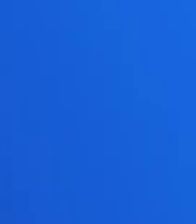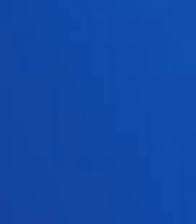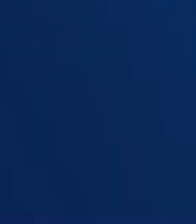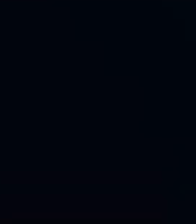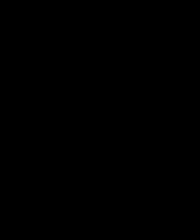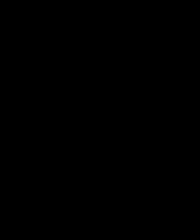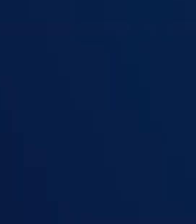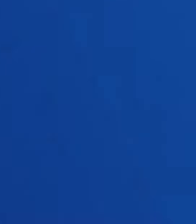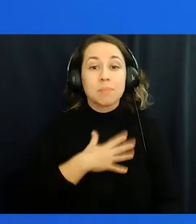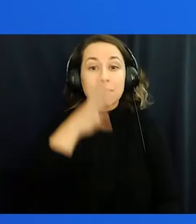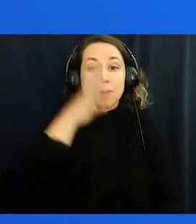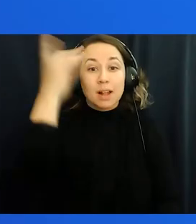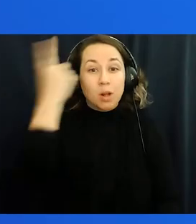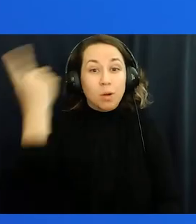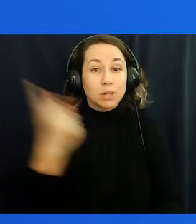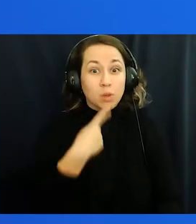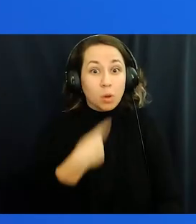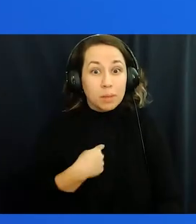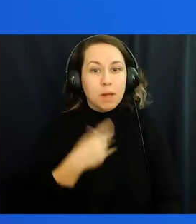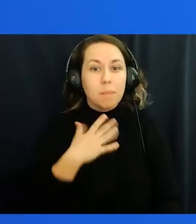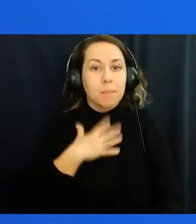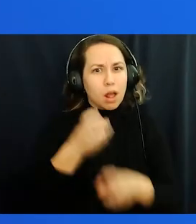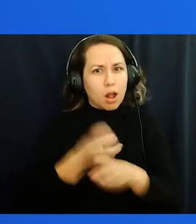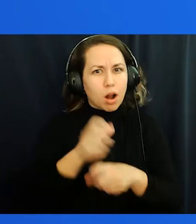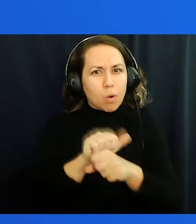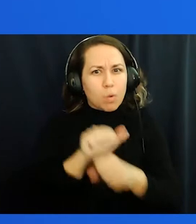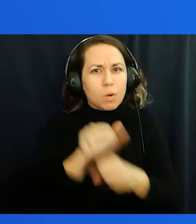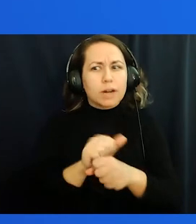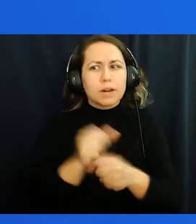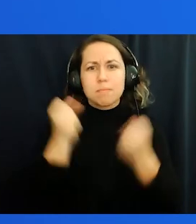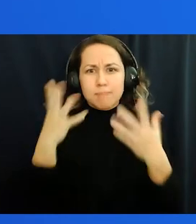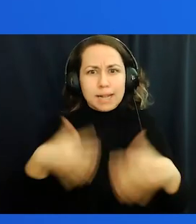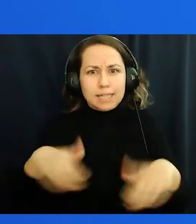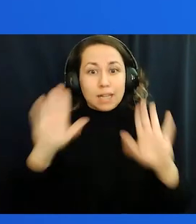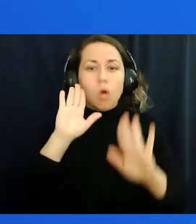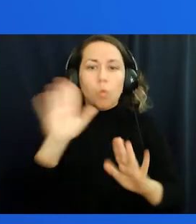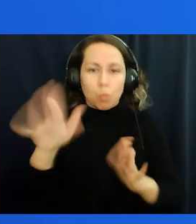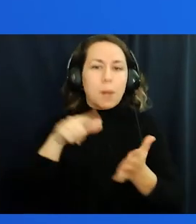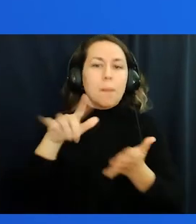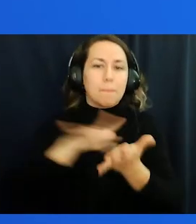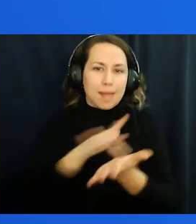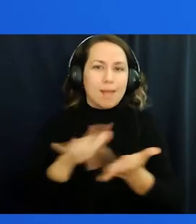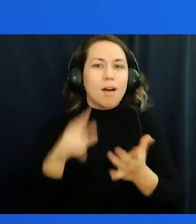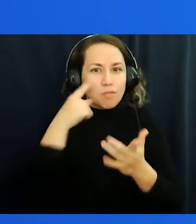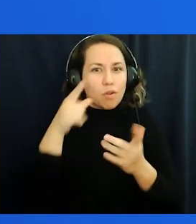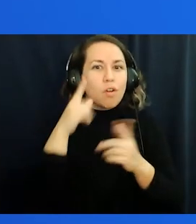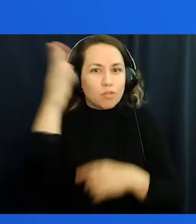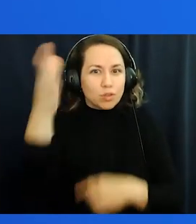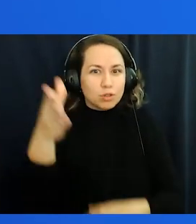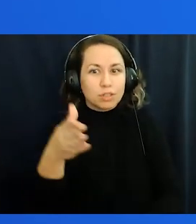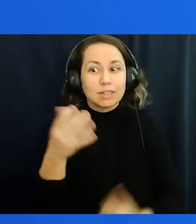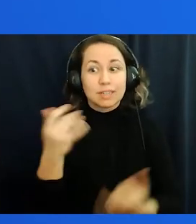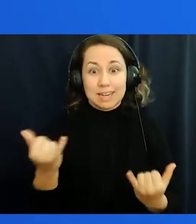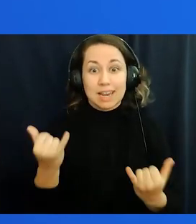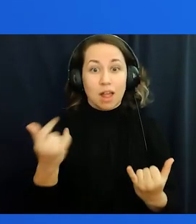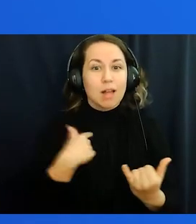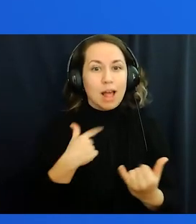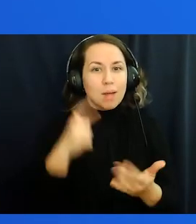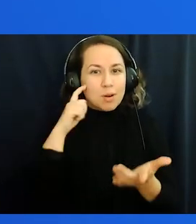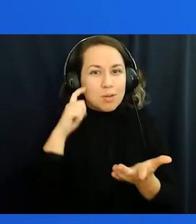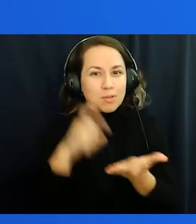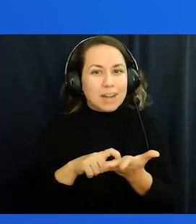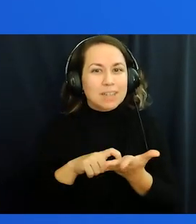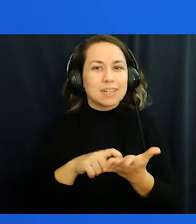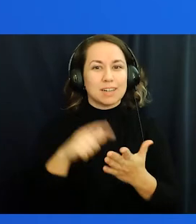hecho por mí. Mis padres siempre me dijeron que mi trabajo y sacrificios redituirían el futuro y aquí estoy reconocida